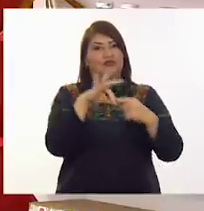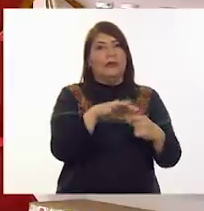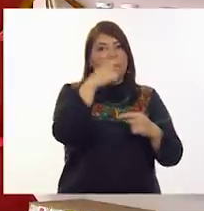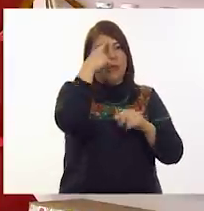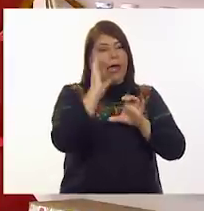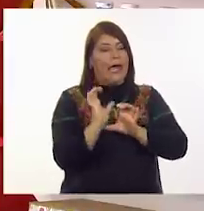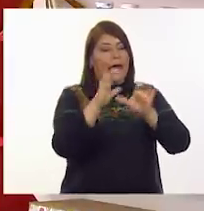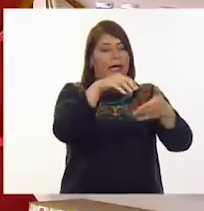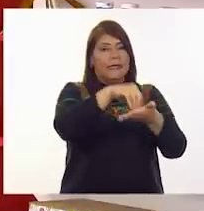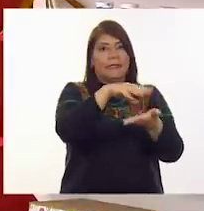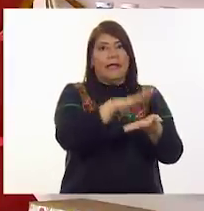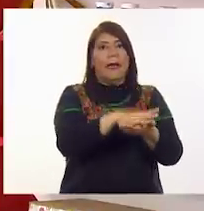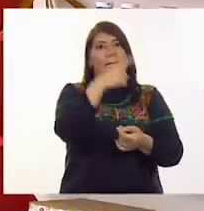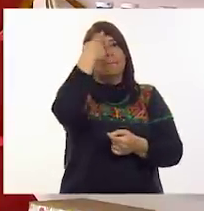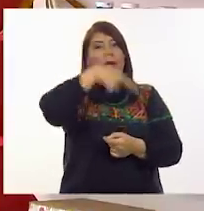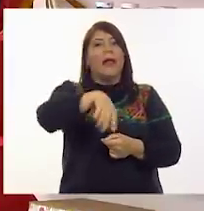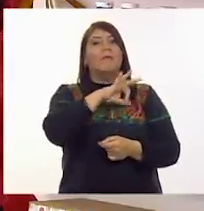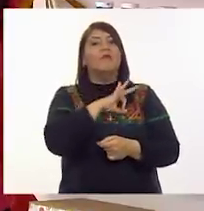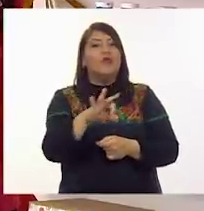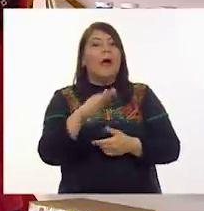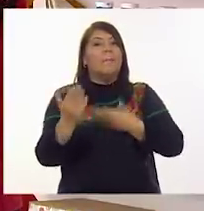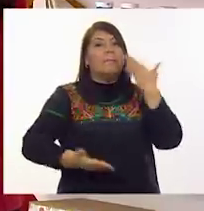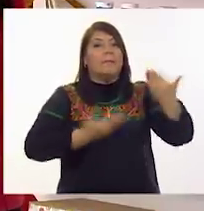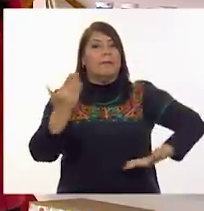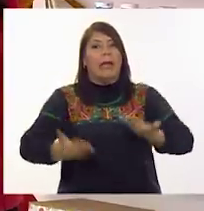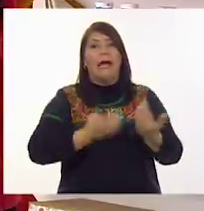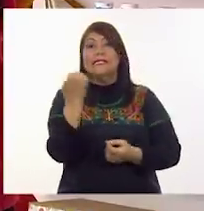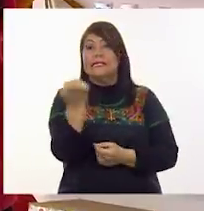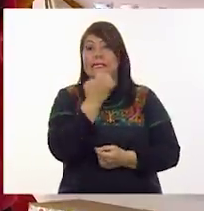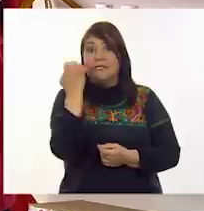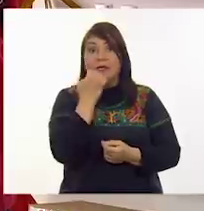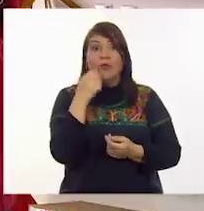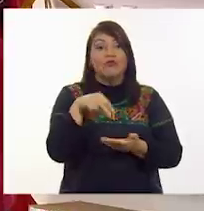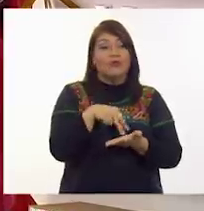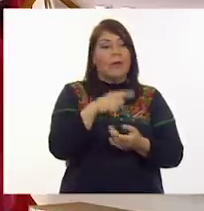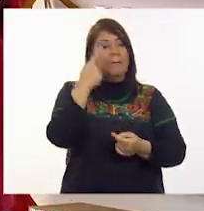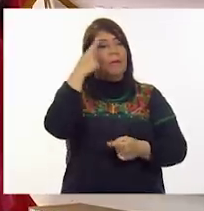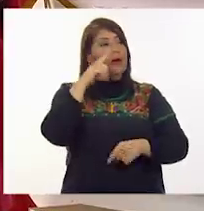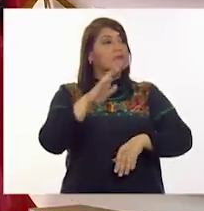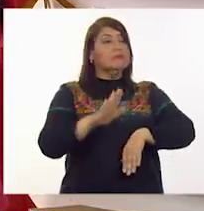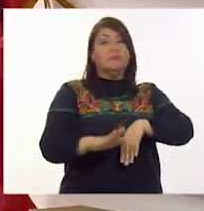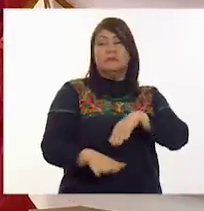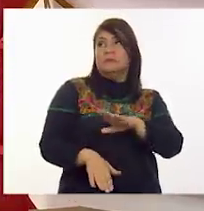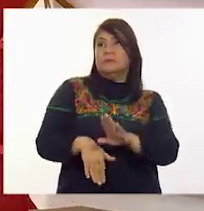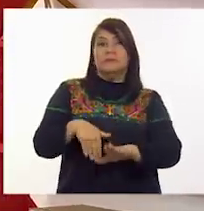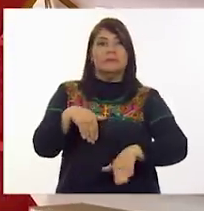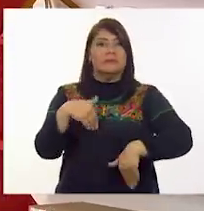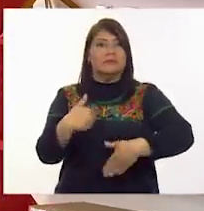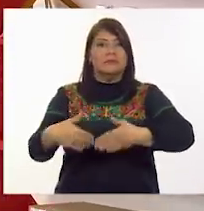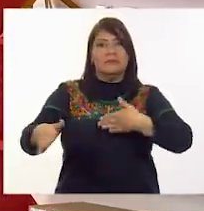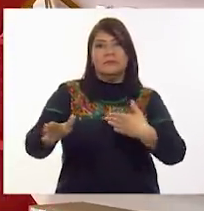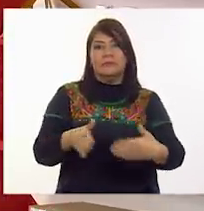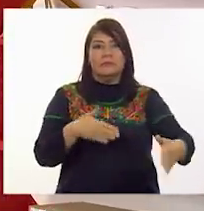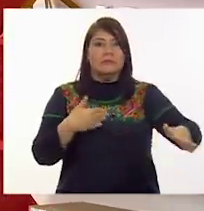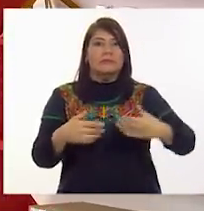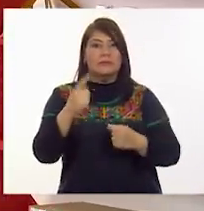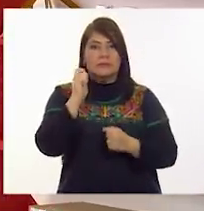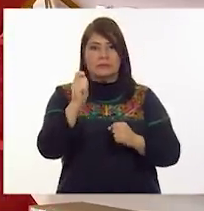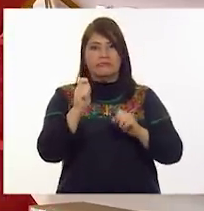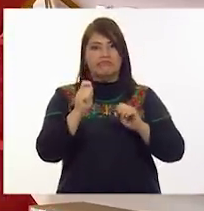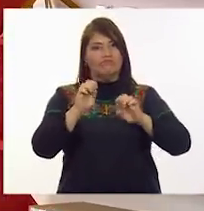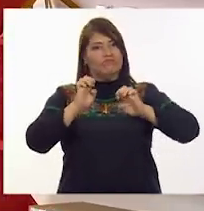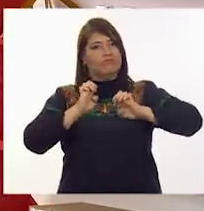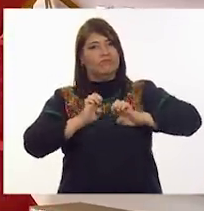una academia de danza para que camines con elegancia y estés muy